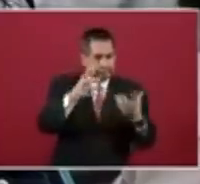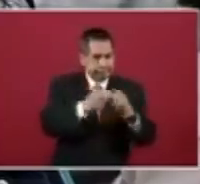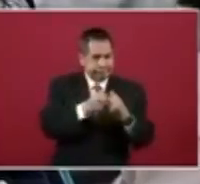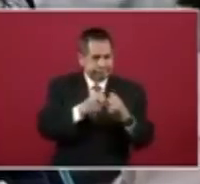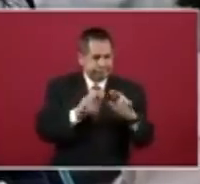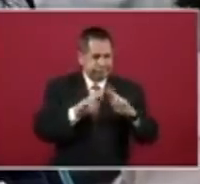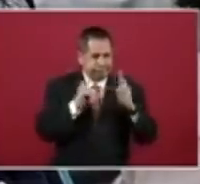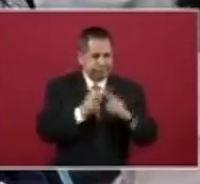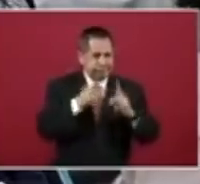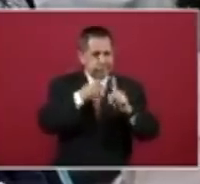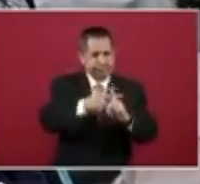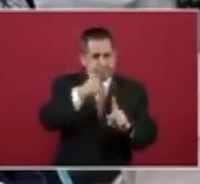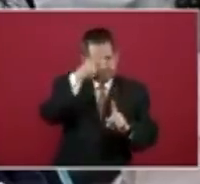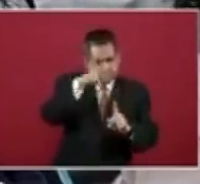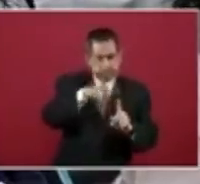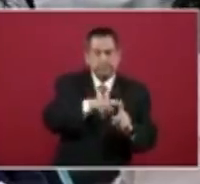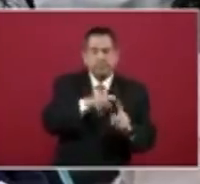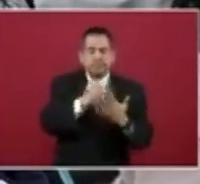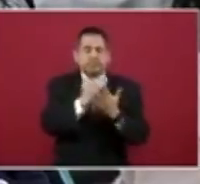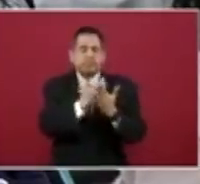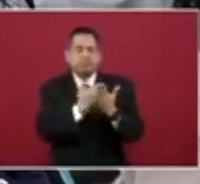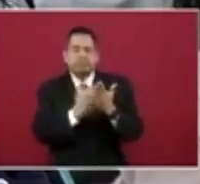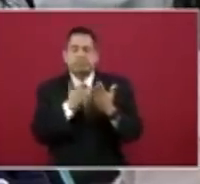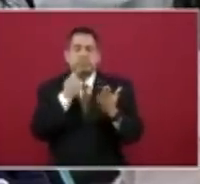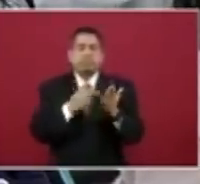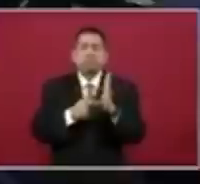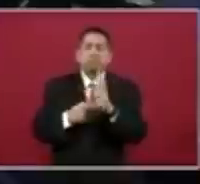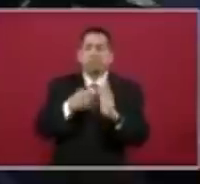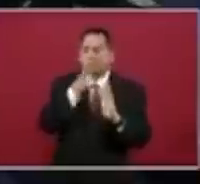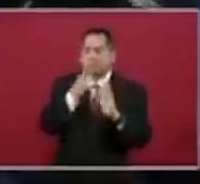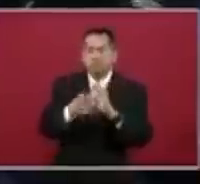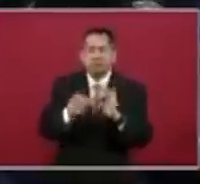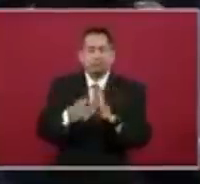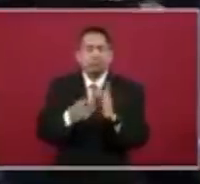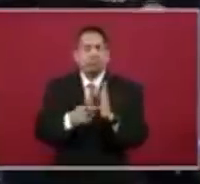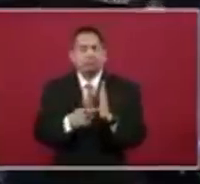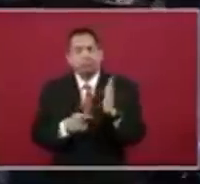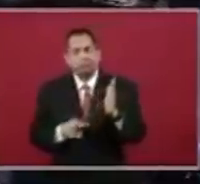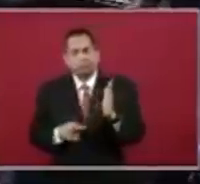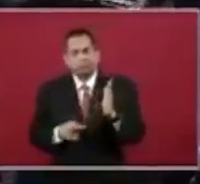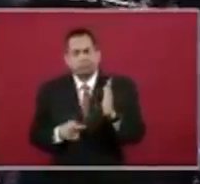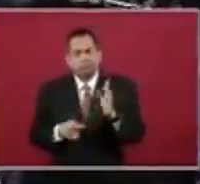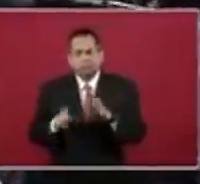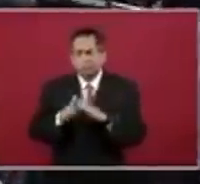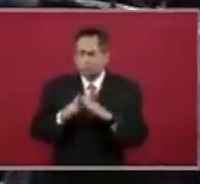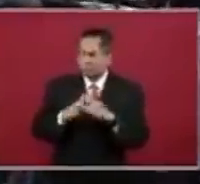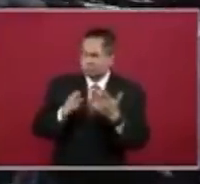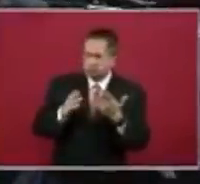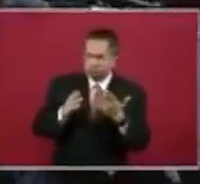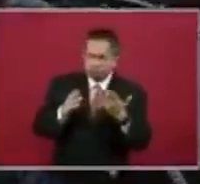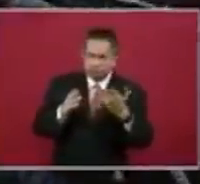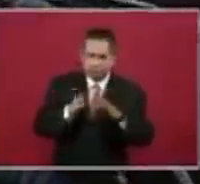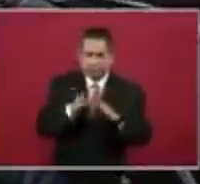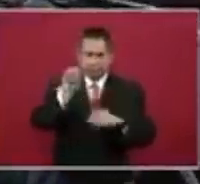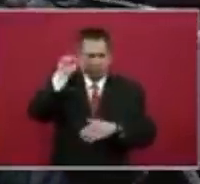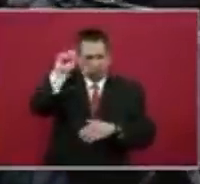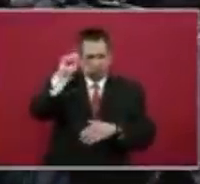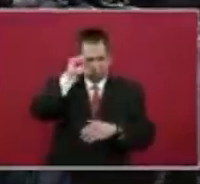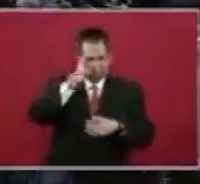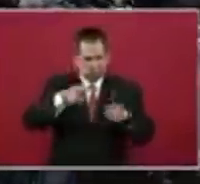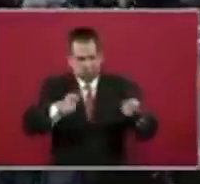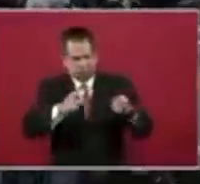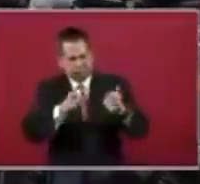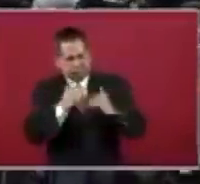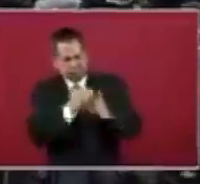México, donde, entre otros temas, presentan el freno que se está presentando a los sindicatos